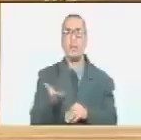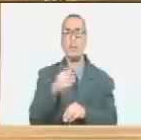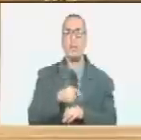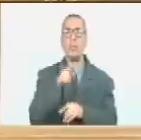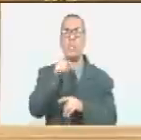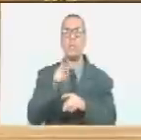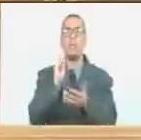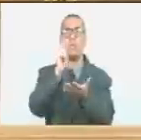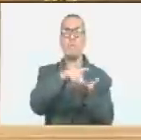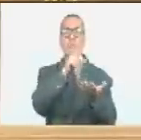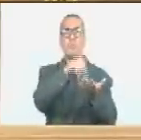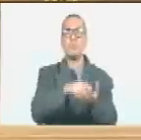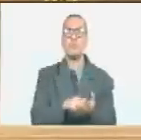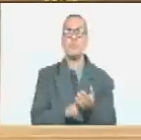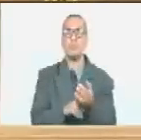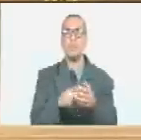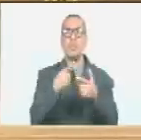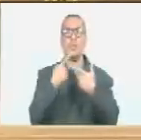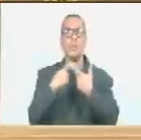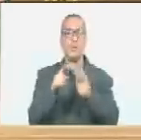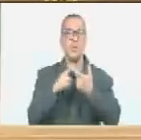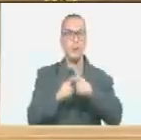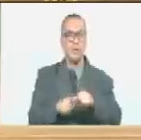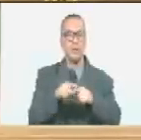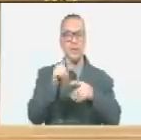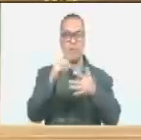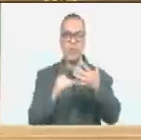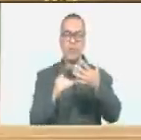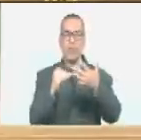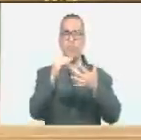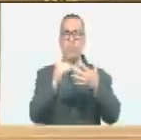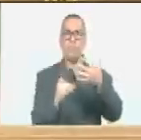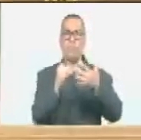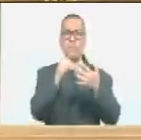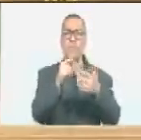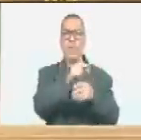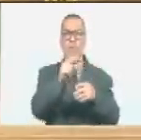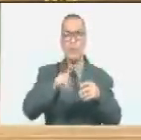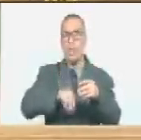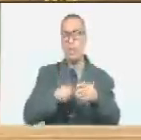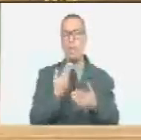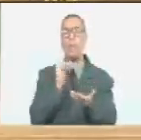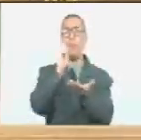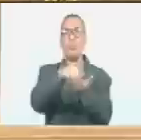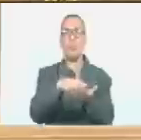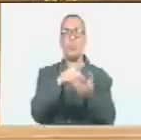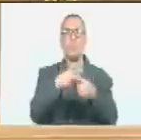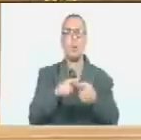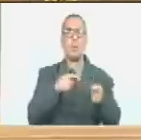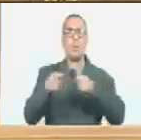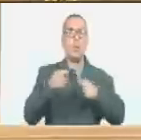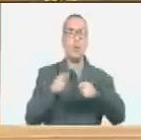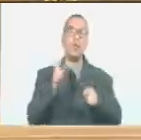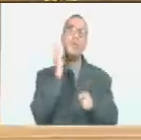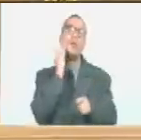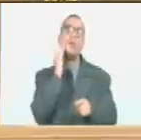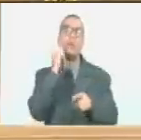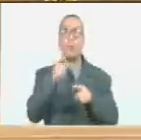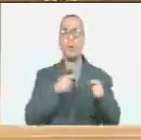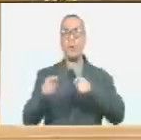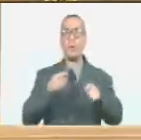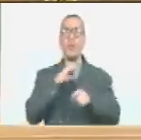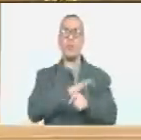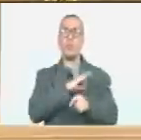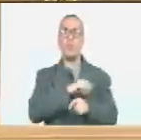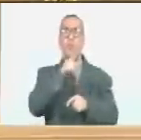esta participación tiene distintas etapas, ¿no? La gente puede participar en la Contraloría, por ejemplo, en la Contraloría